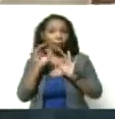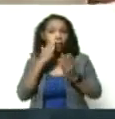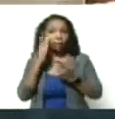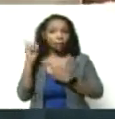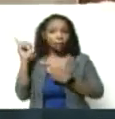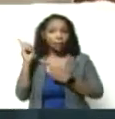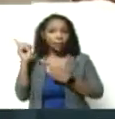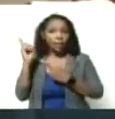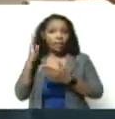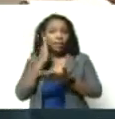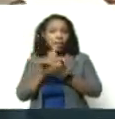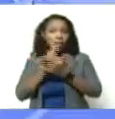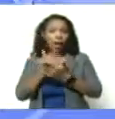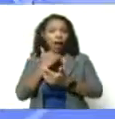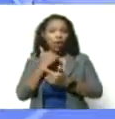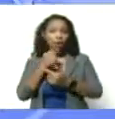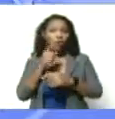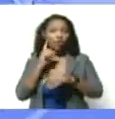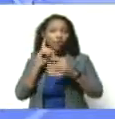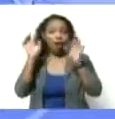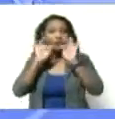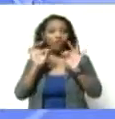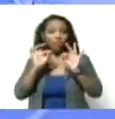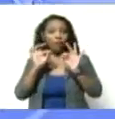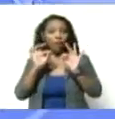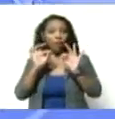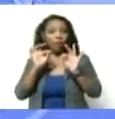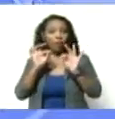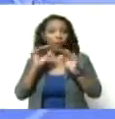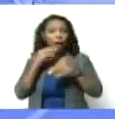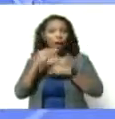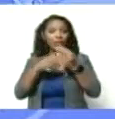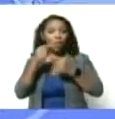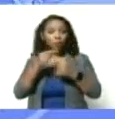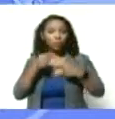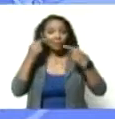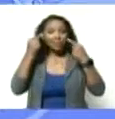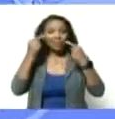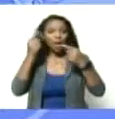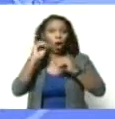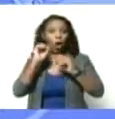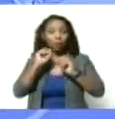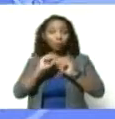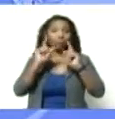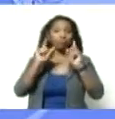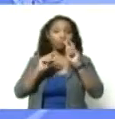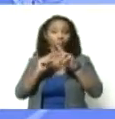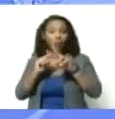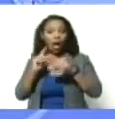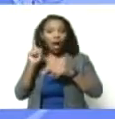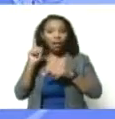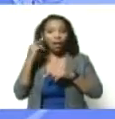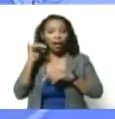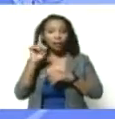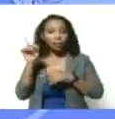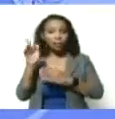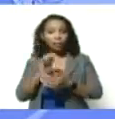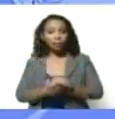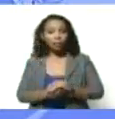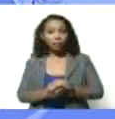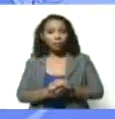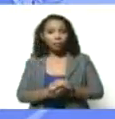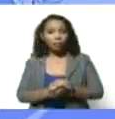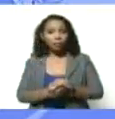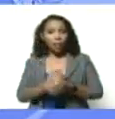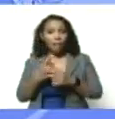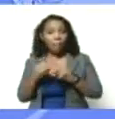quien siempre tiene algún motivo para, tiene un motivo para hacerlo sonreír o impresionar. Ahí está Gael, por cierto.